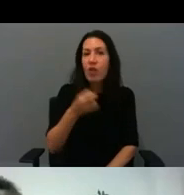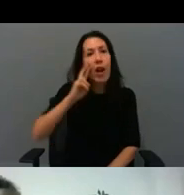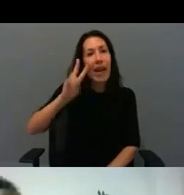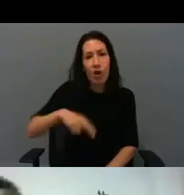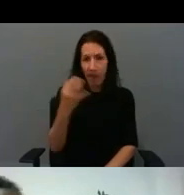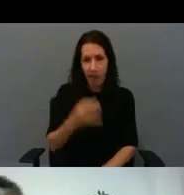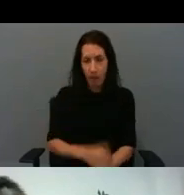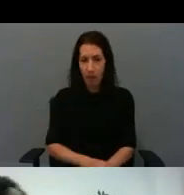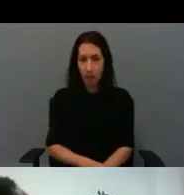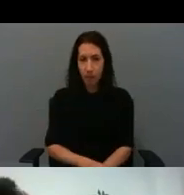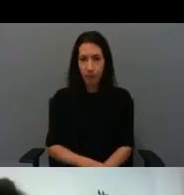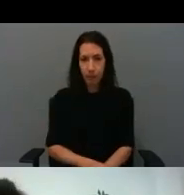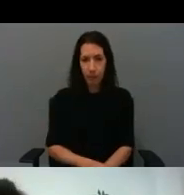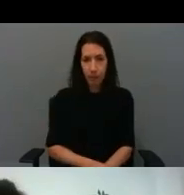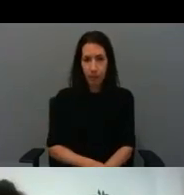reconocer.